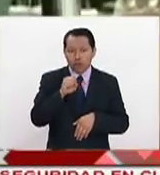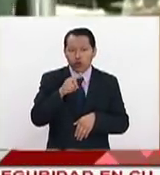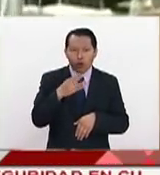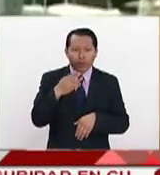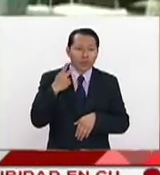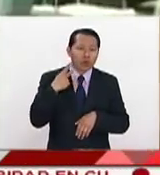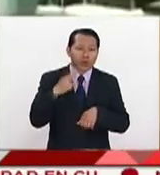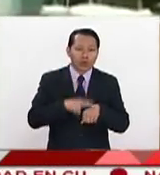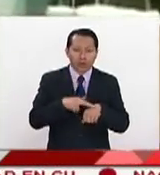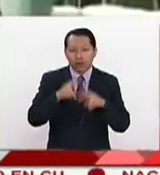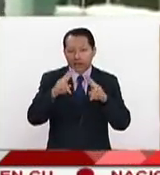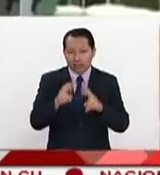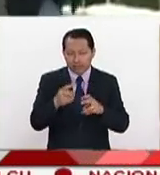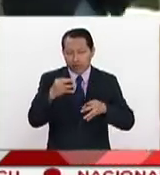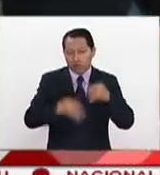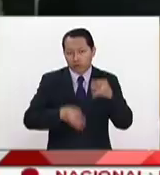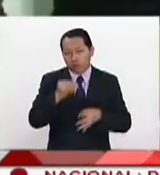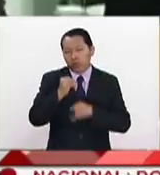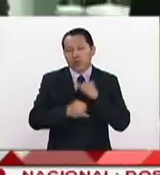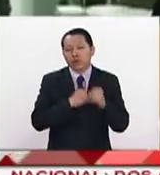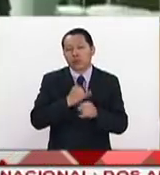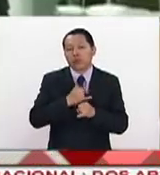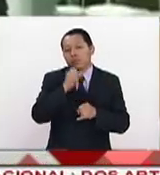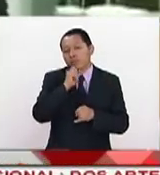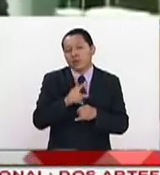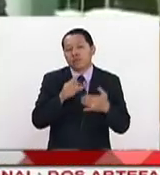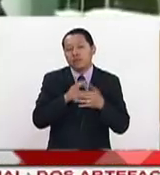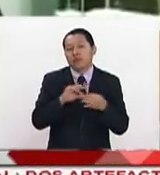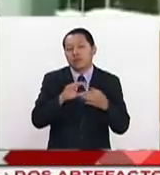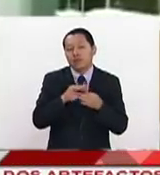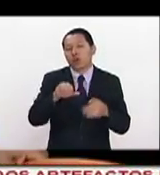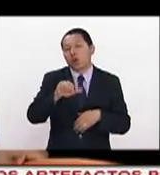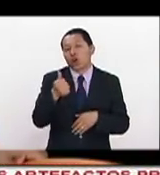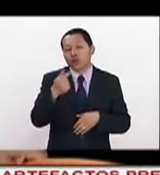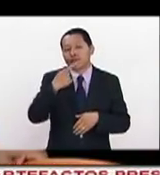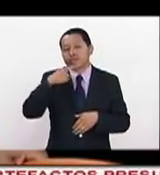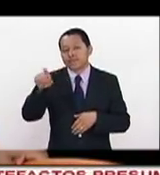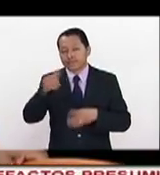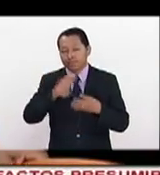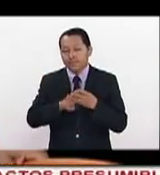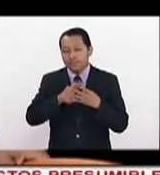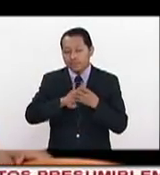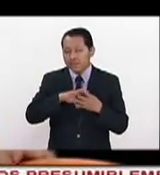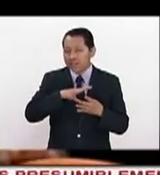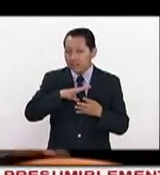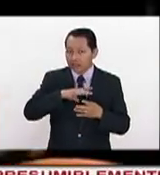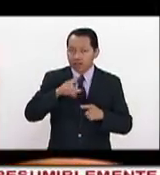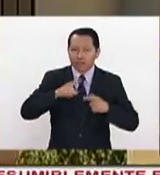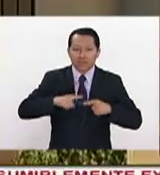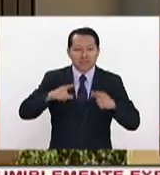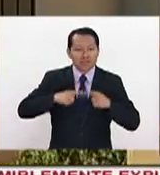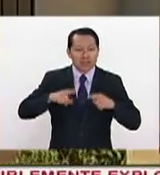Subprocuraduría de Asuntos Jurídicos e Internacionales se recibieron 11 acusaciones penales por parte de la Fiscalía de